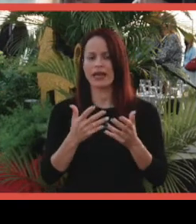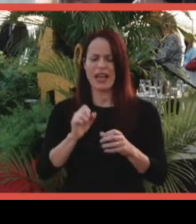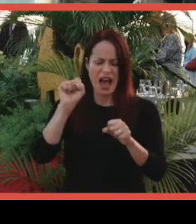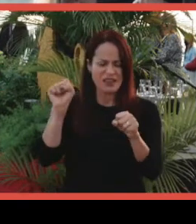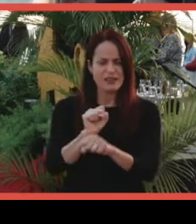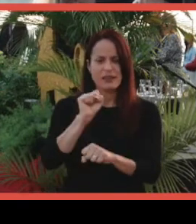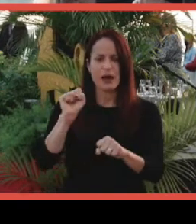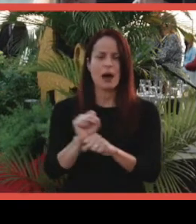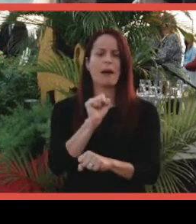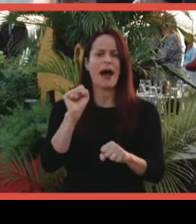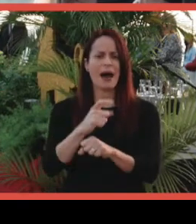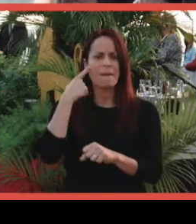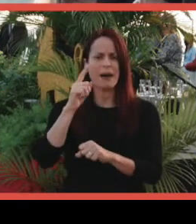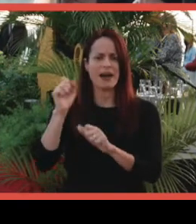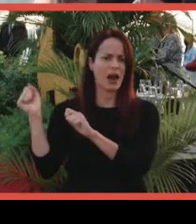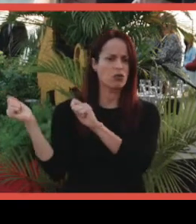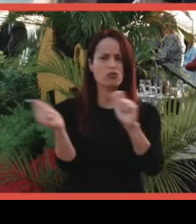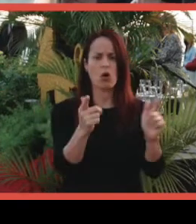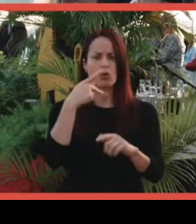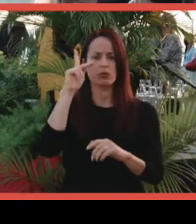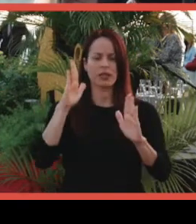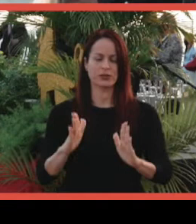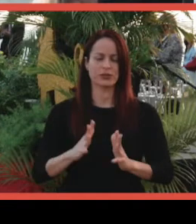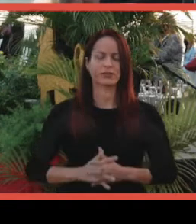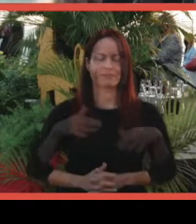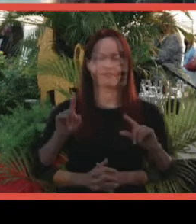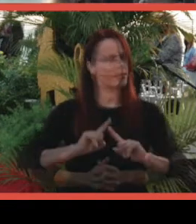trabajo para todos los ponceños.